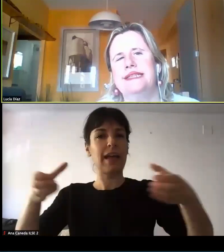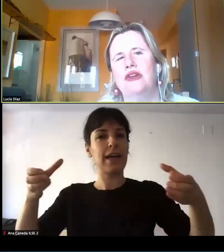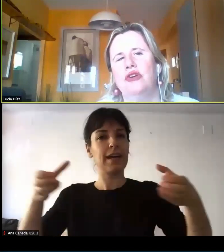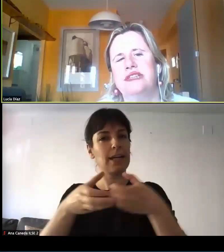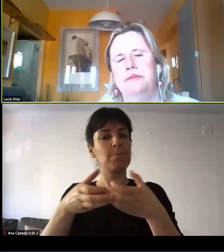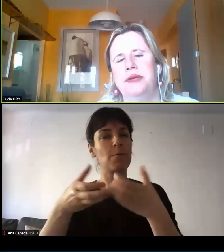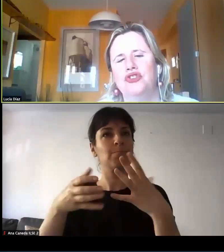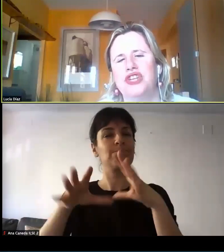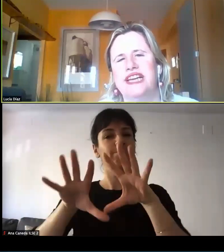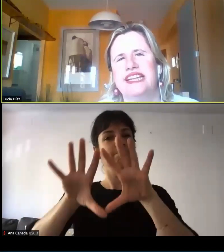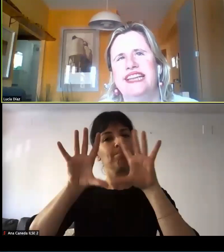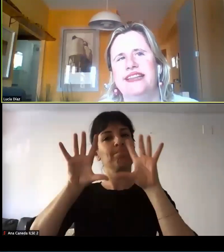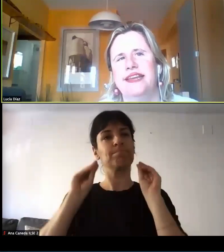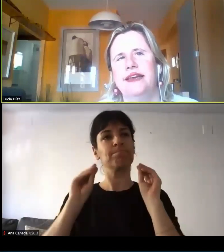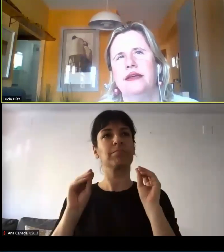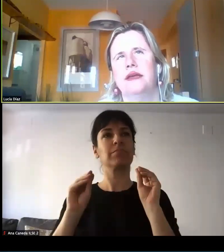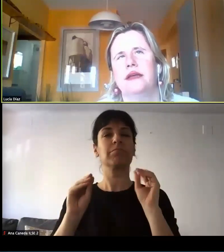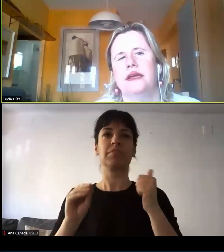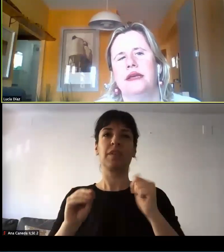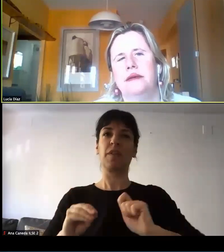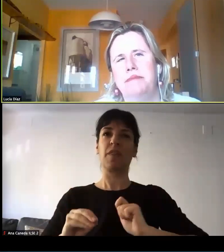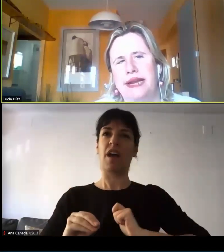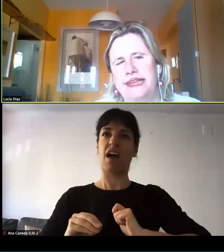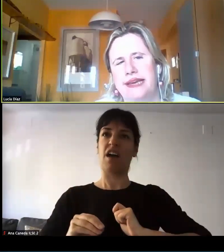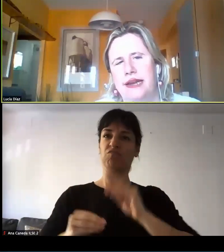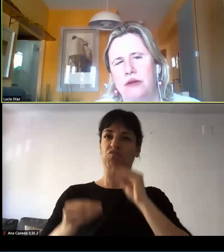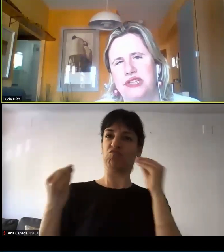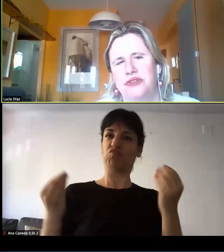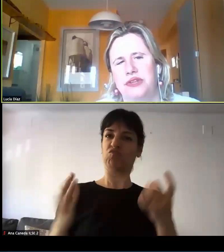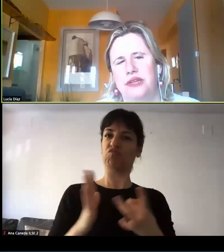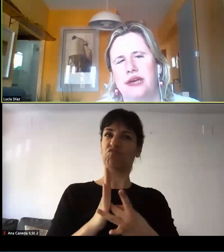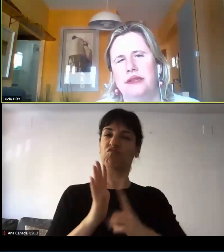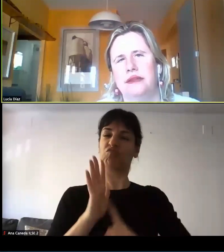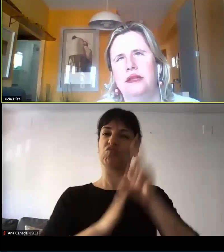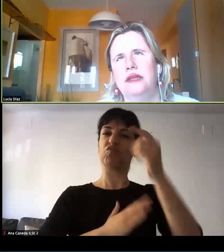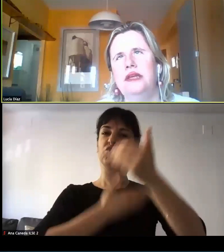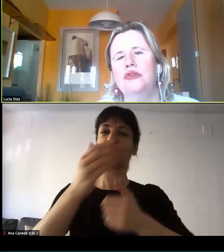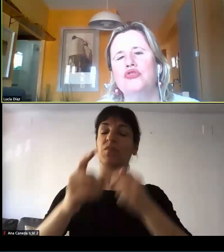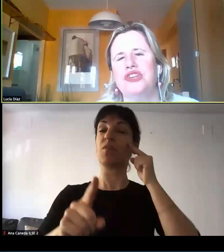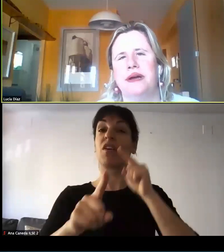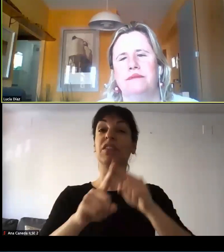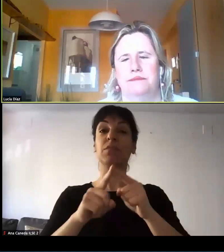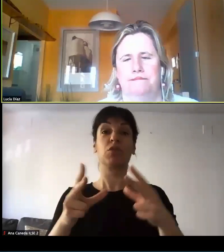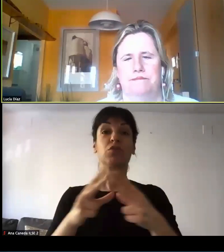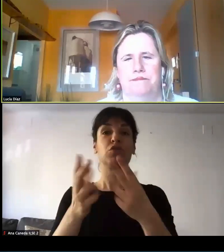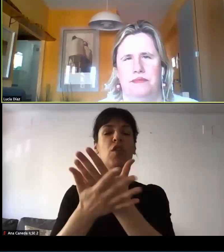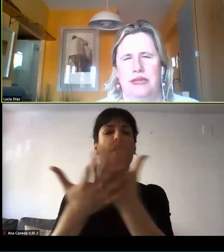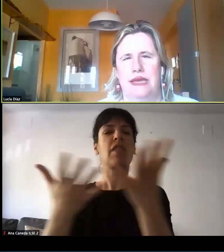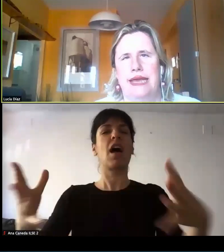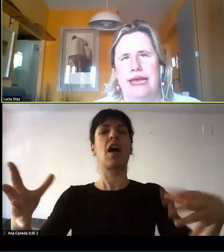que es lo que también nos engrandece para llegar a una sociedad inclusiva.